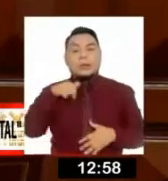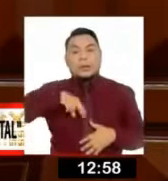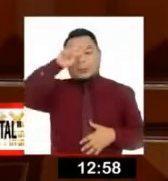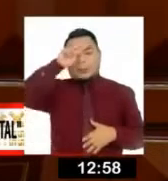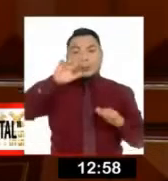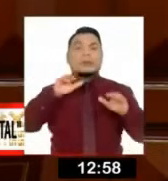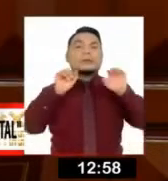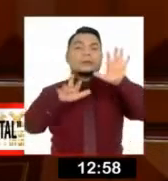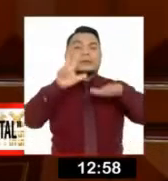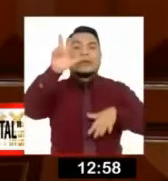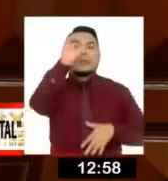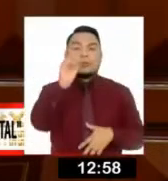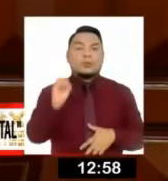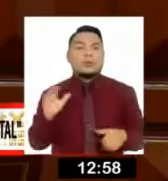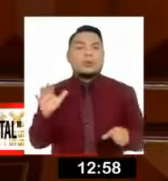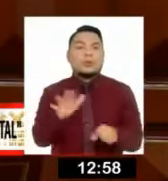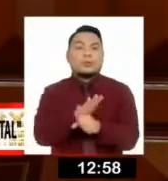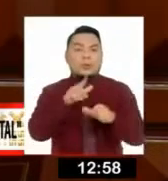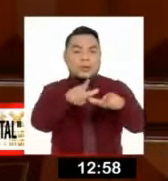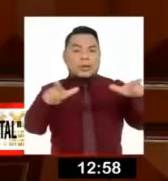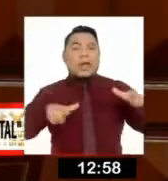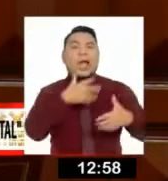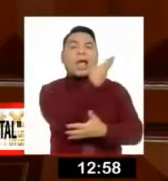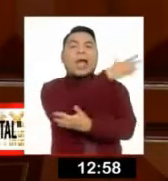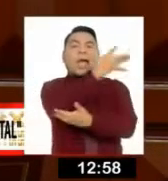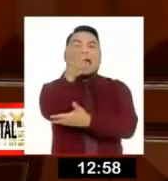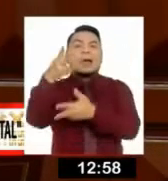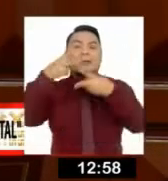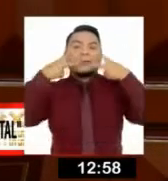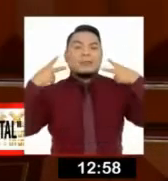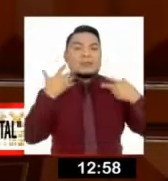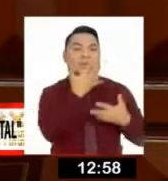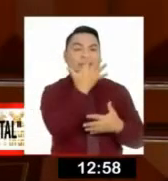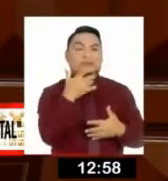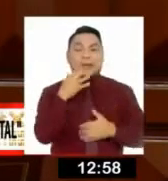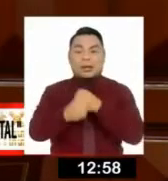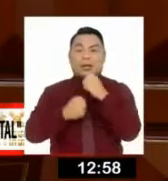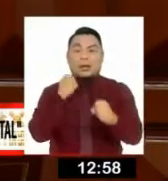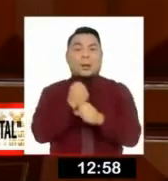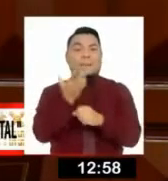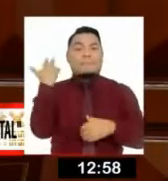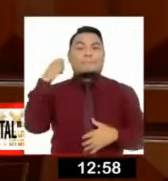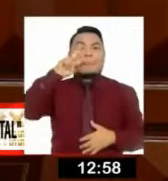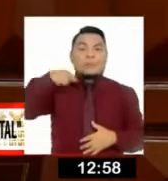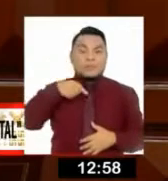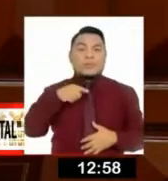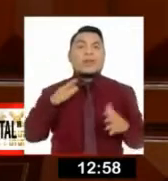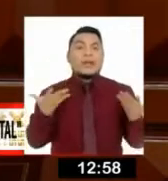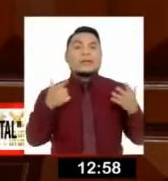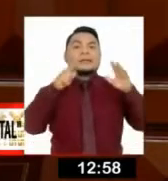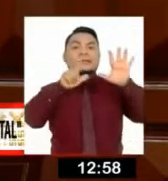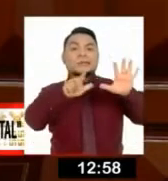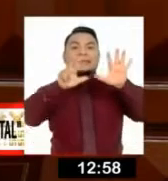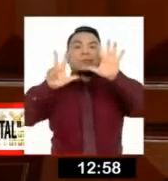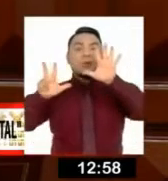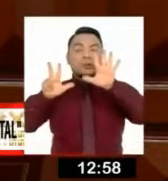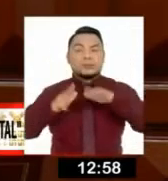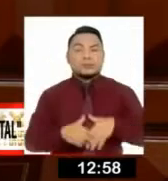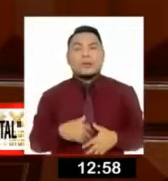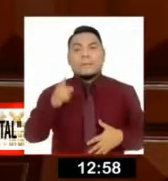del 13% del total de territorio de la Amazonía. En el año 2000 disponíamos de